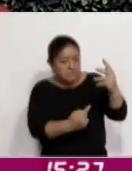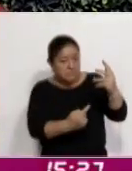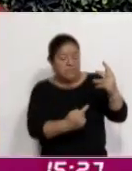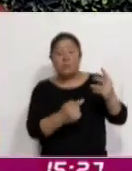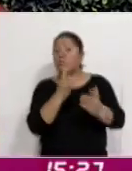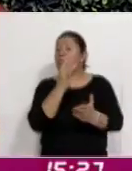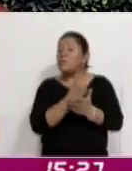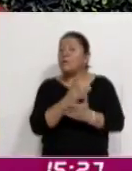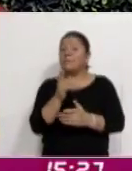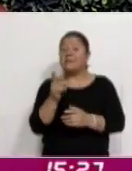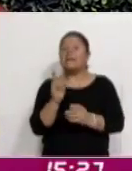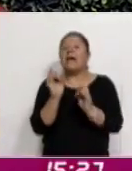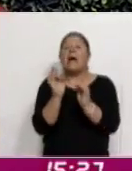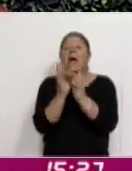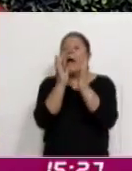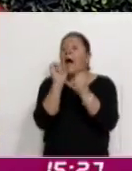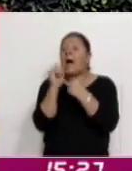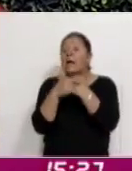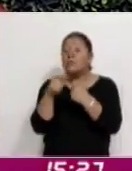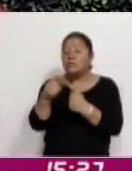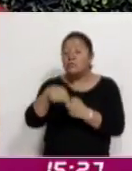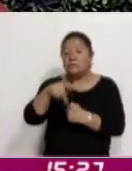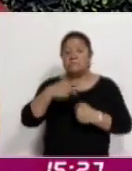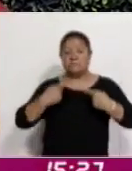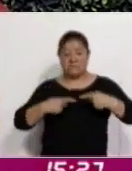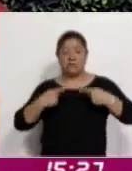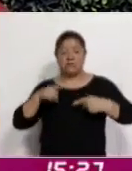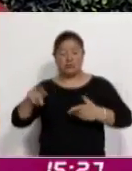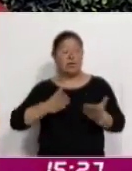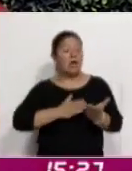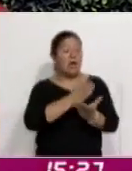las personas indicadas puedan acceder a la información